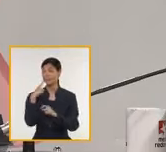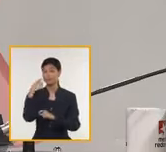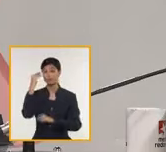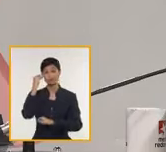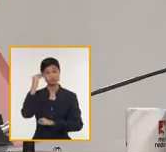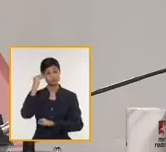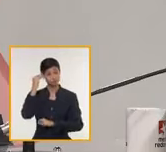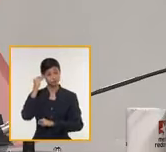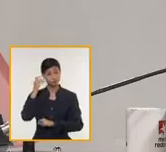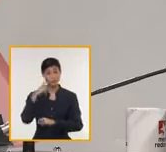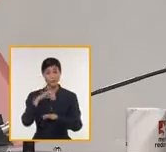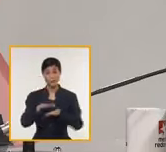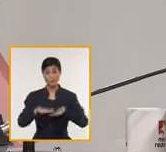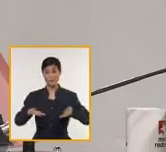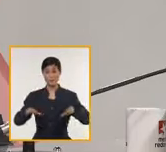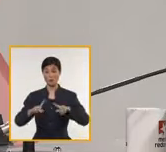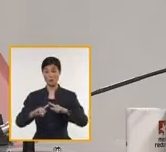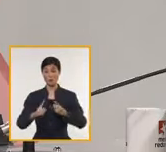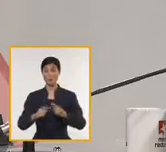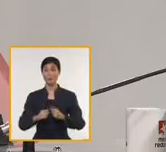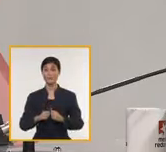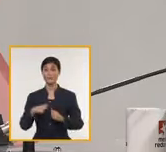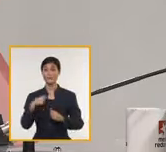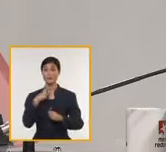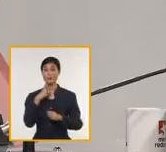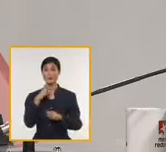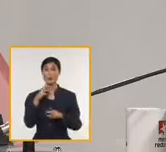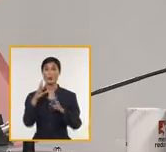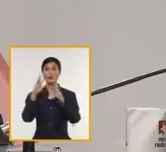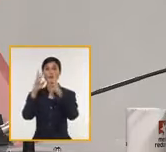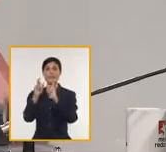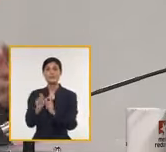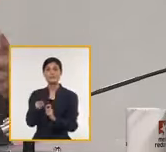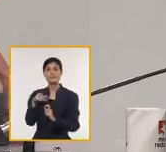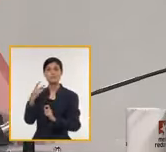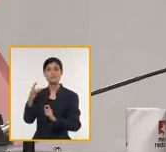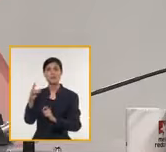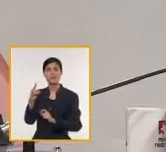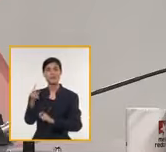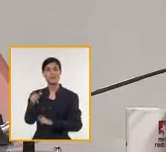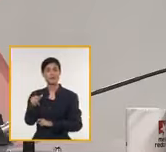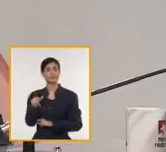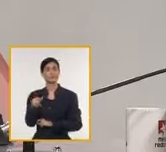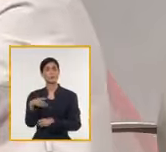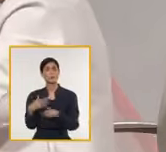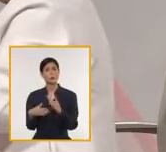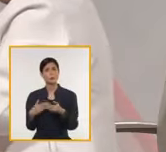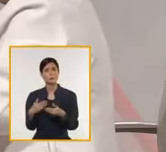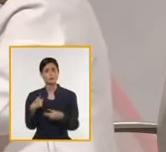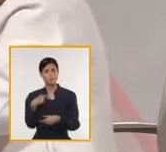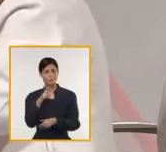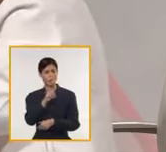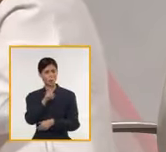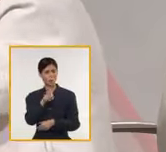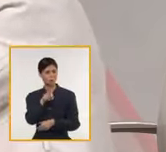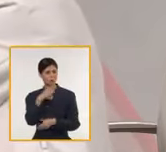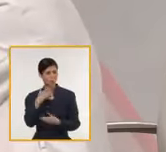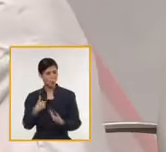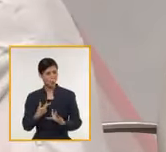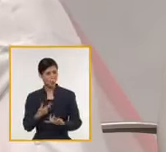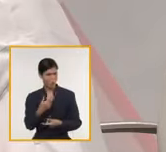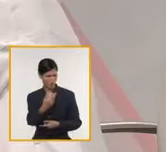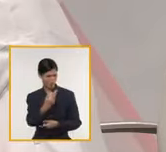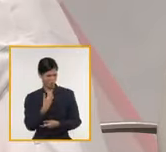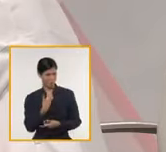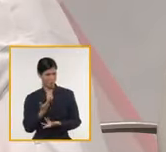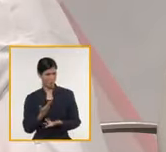una terrible noticia para la izquierda latinoamericana y sobre todo para la izquierda boliviana. Pero ¿cómo ves este proceso? Vamos a dedicarle a esto los